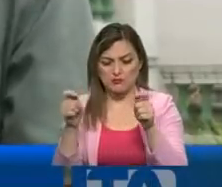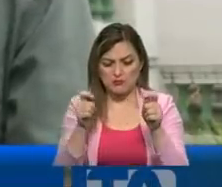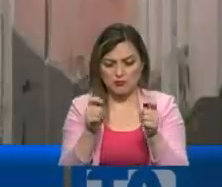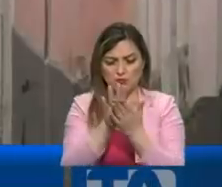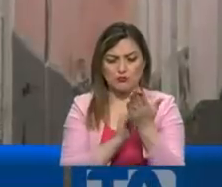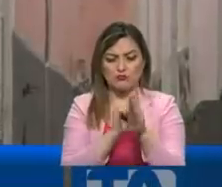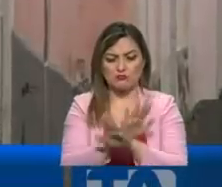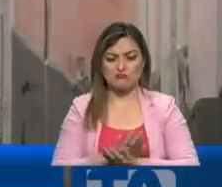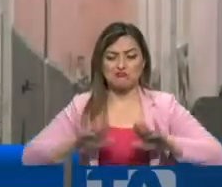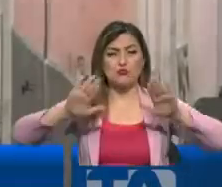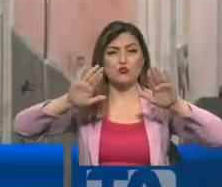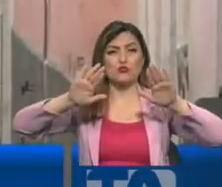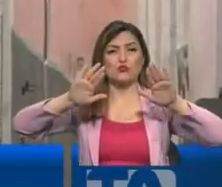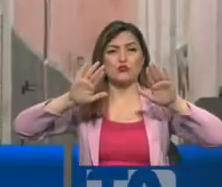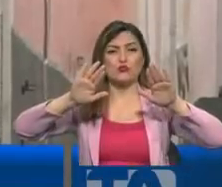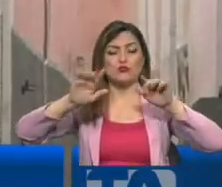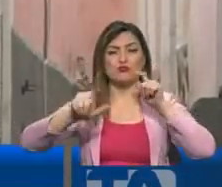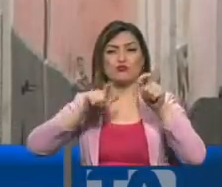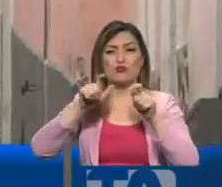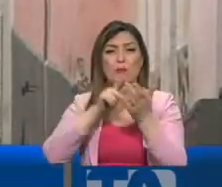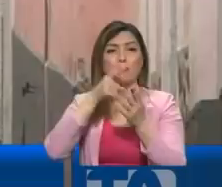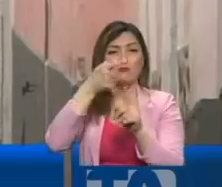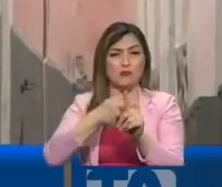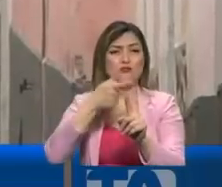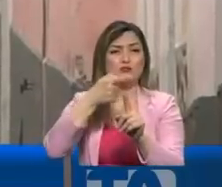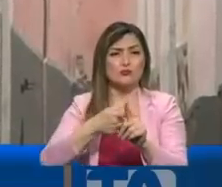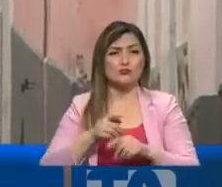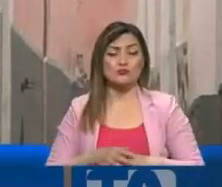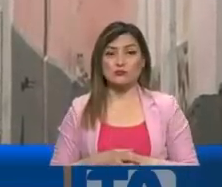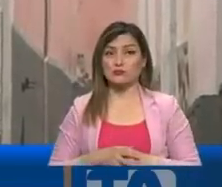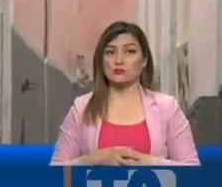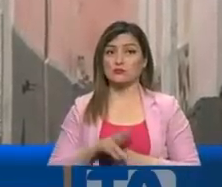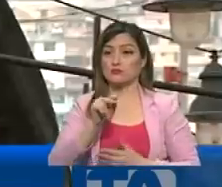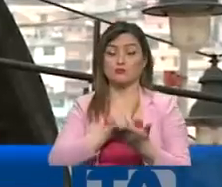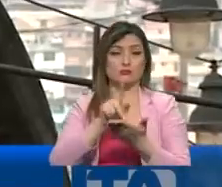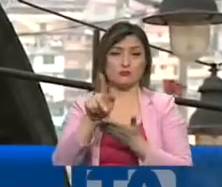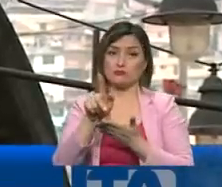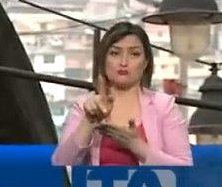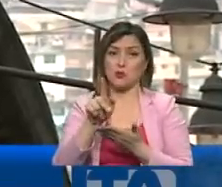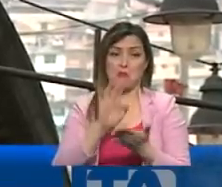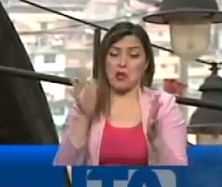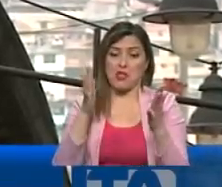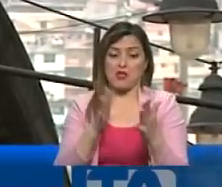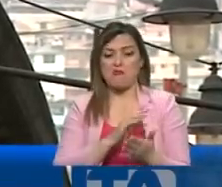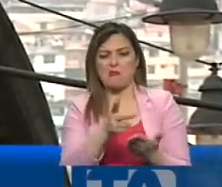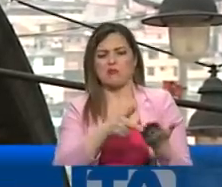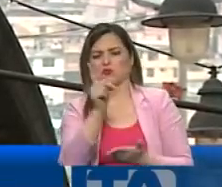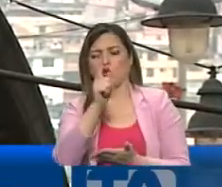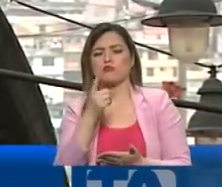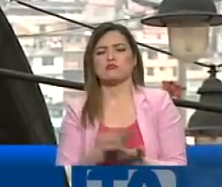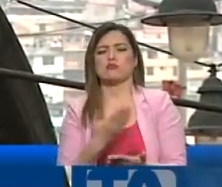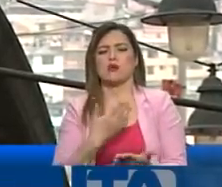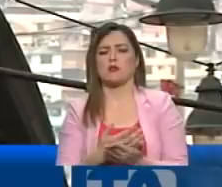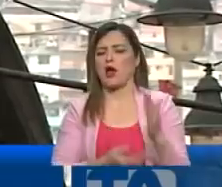terminó el proyecto. A los ocupantes se les tenía que cobrar un arriendo, pero no se les cobró. Luego se les exigió que abandonen de un día para